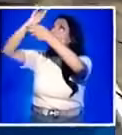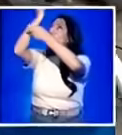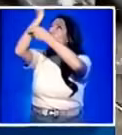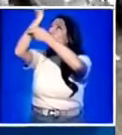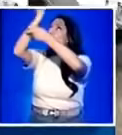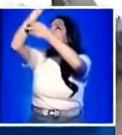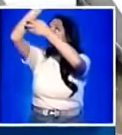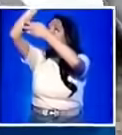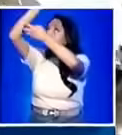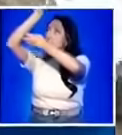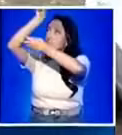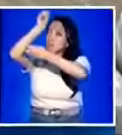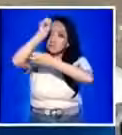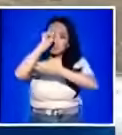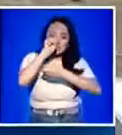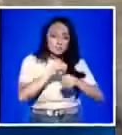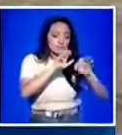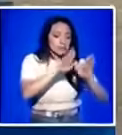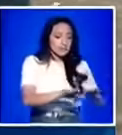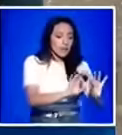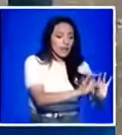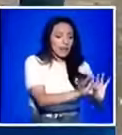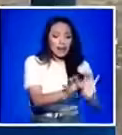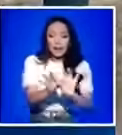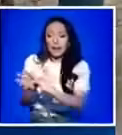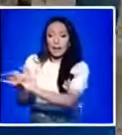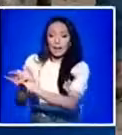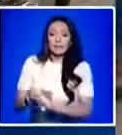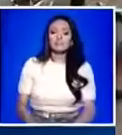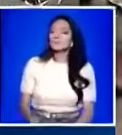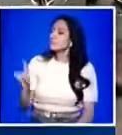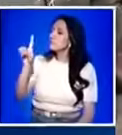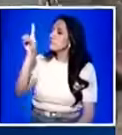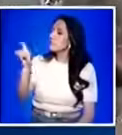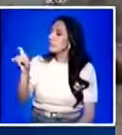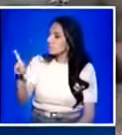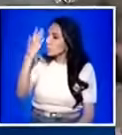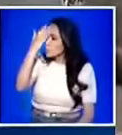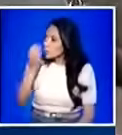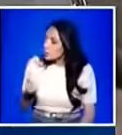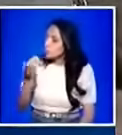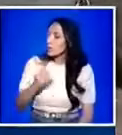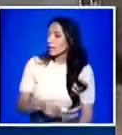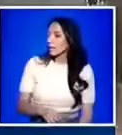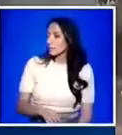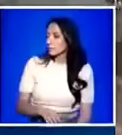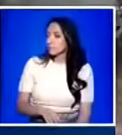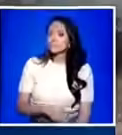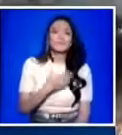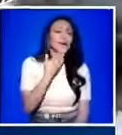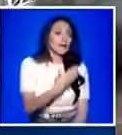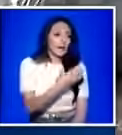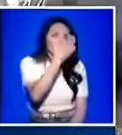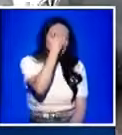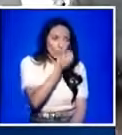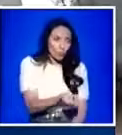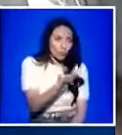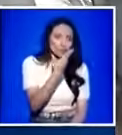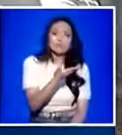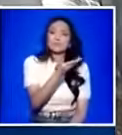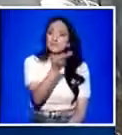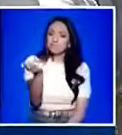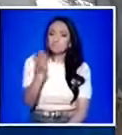la lámpara. ¿Y cuántas se van a reponer aquí? La pregunta Esmeralda Tipán. Muy buenos días. Buenos días, un saludo a